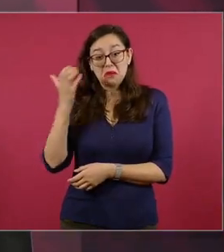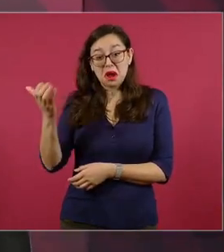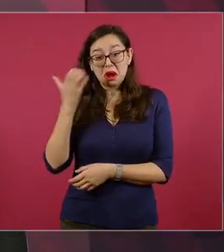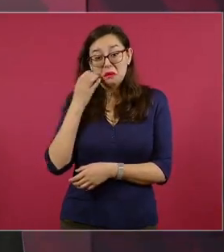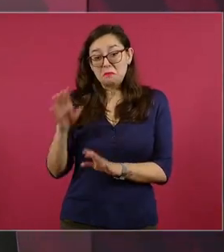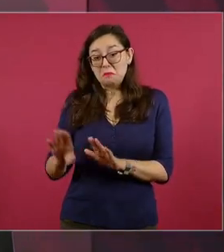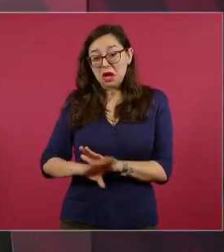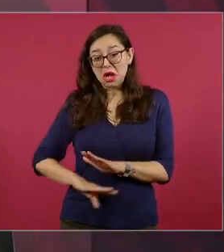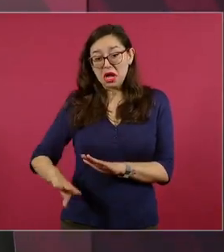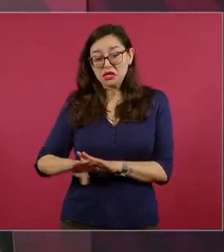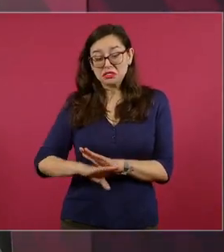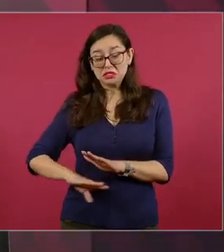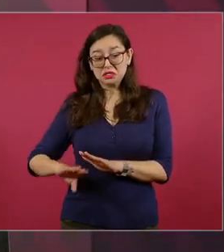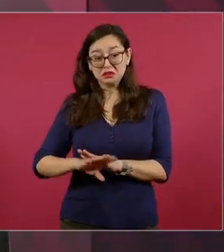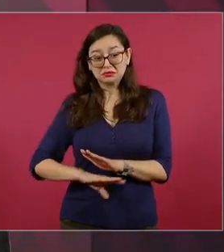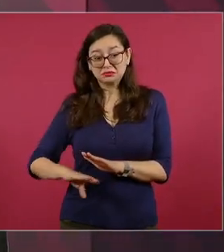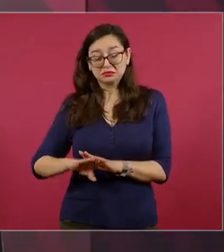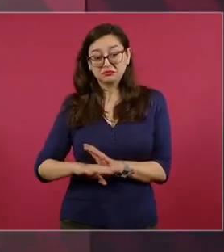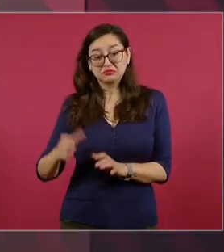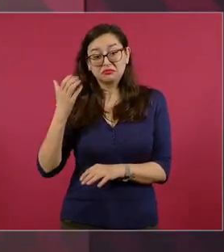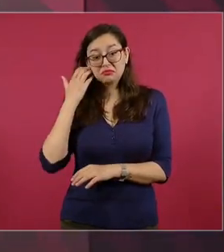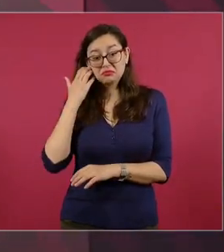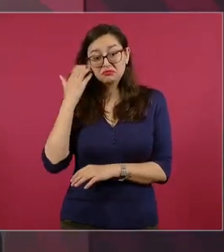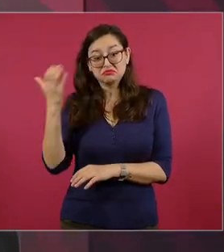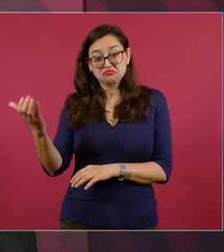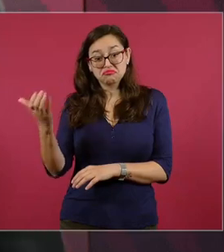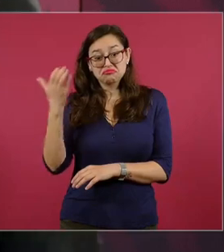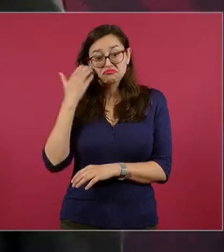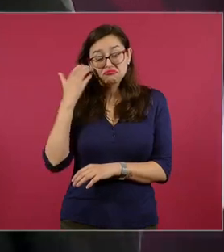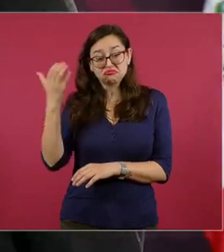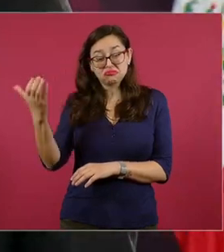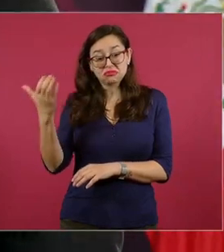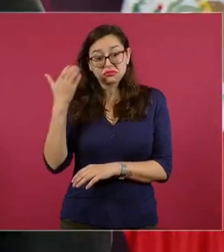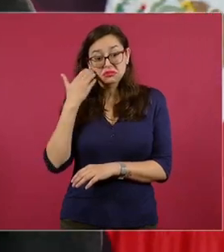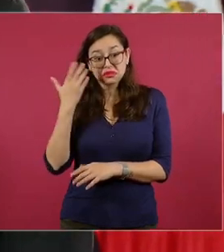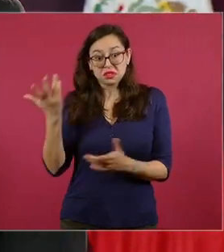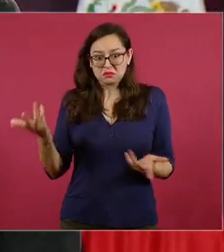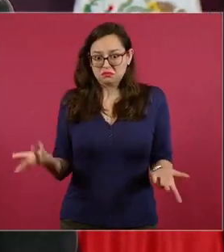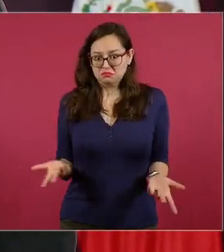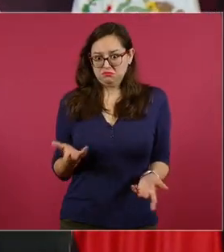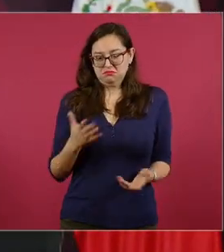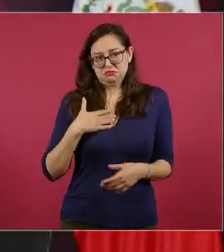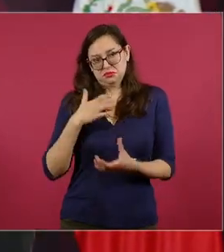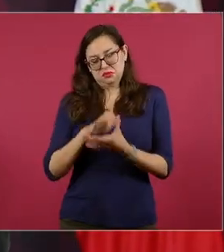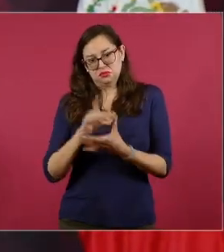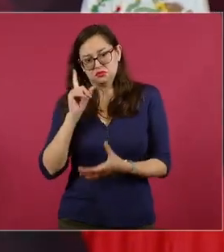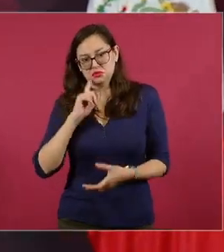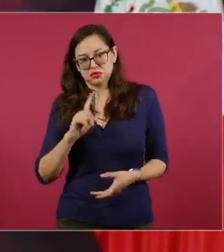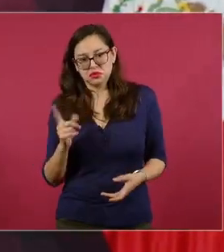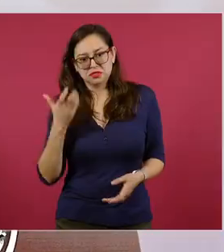básicos, nada más para hablar a Beatriz y